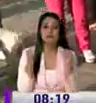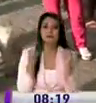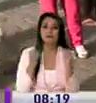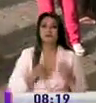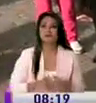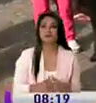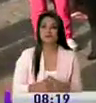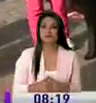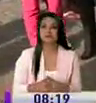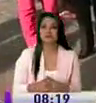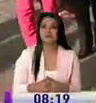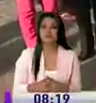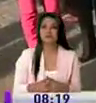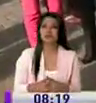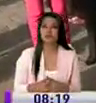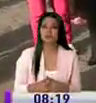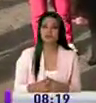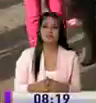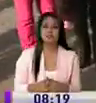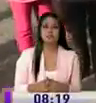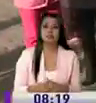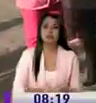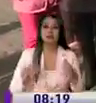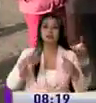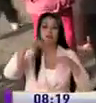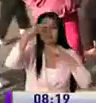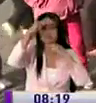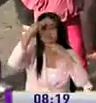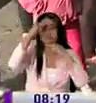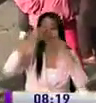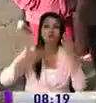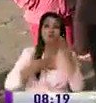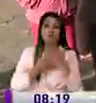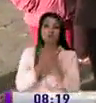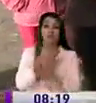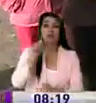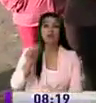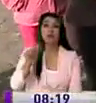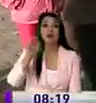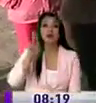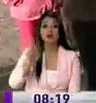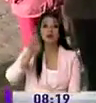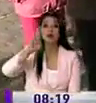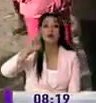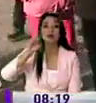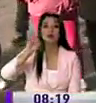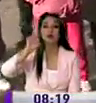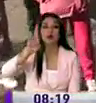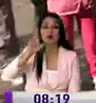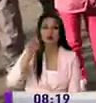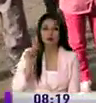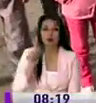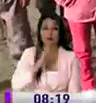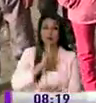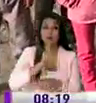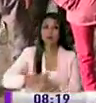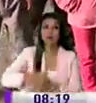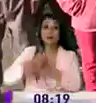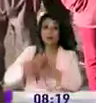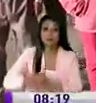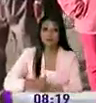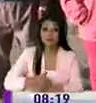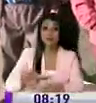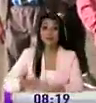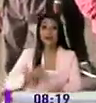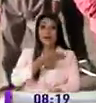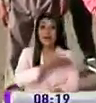nosotros con buenas noticias en el sector de Nueva Aurora, puesto que las autoridades han respondido a la solicitud que tenían